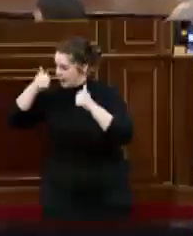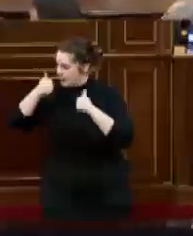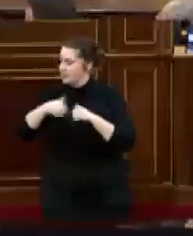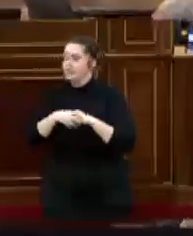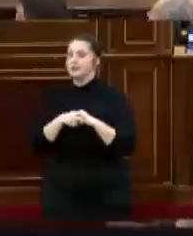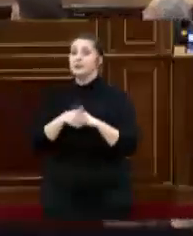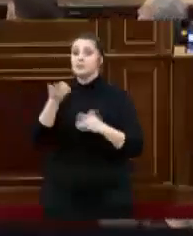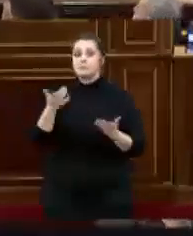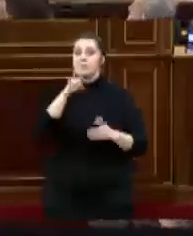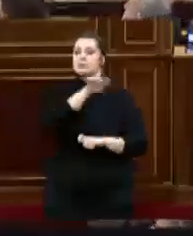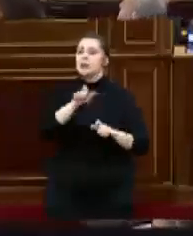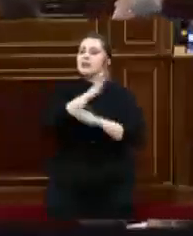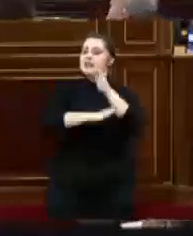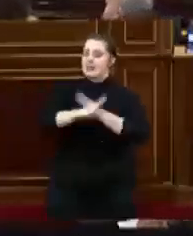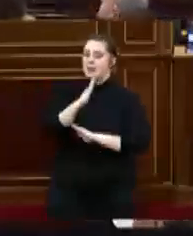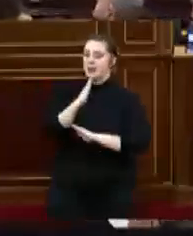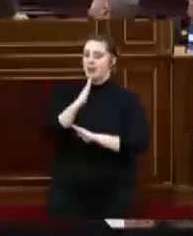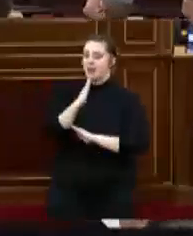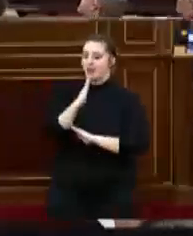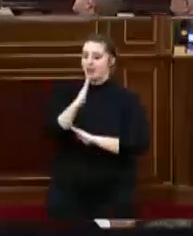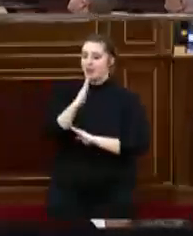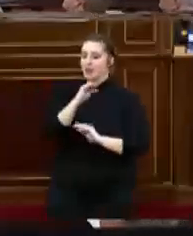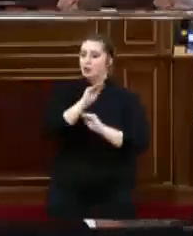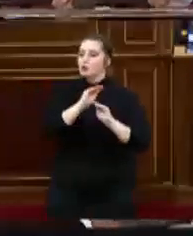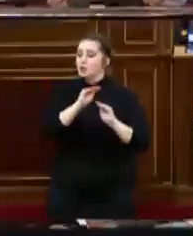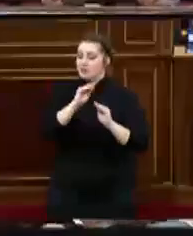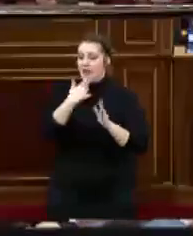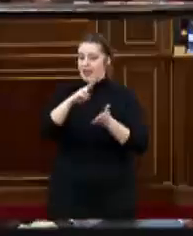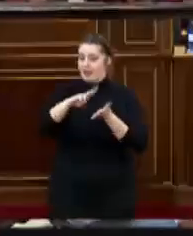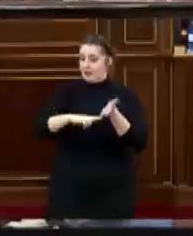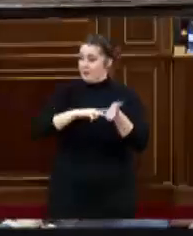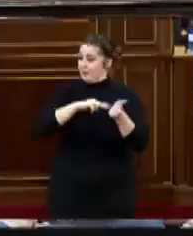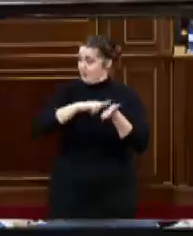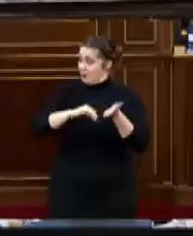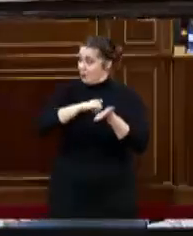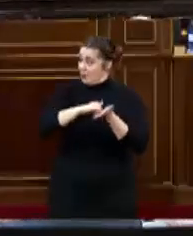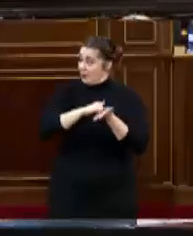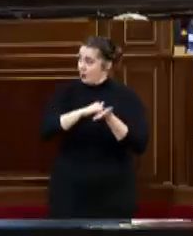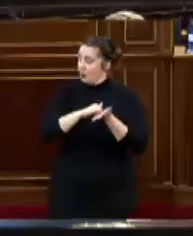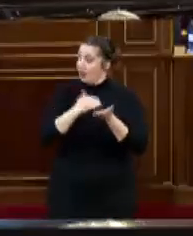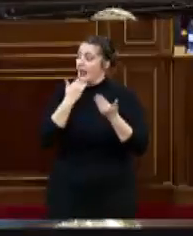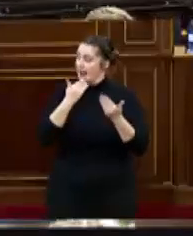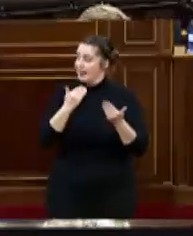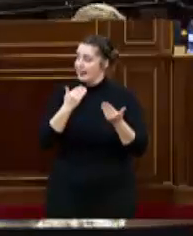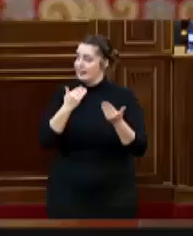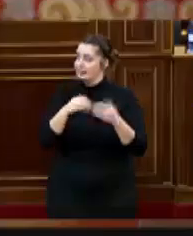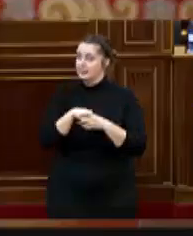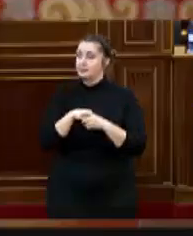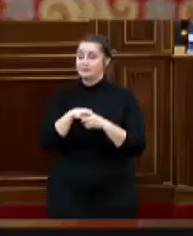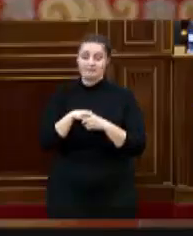con discapacidad es la propia existencia de la convención de Nueva York y de esta ley se lo tenemos que agradecer a ellas